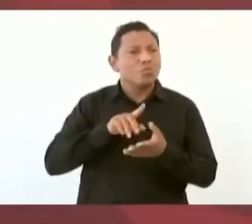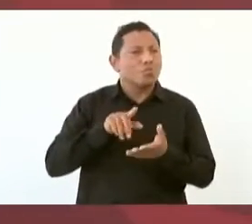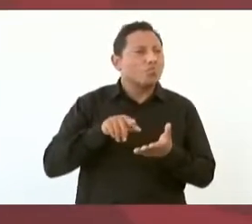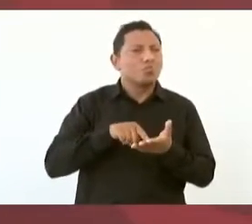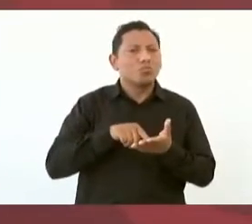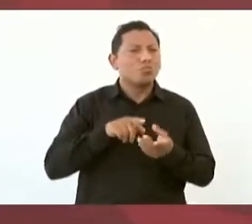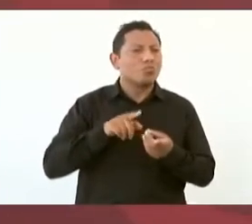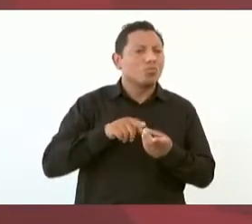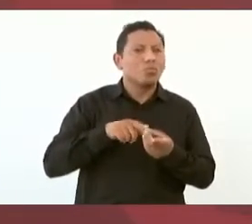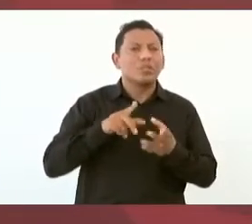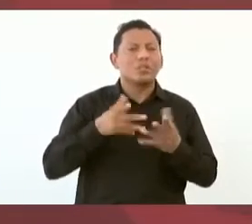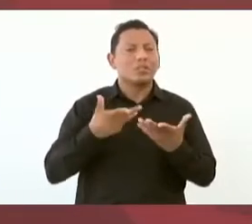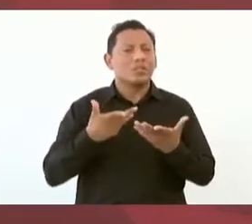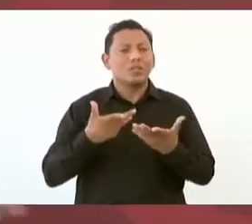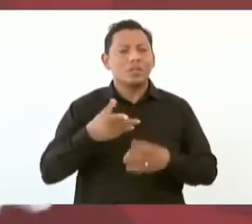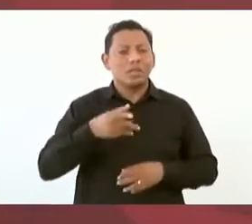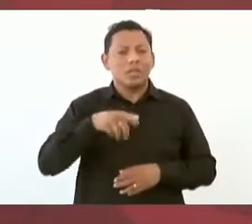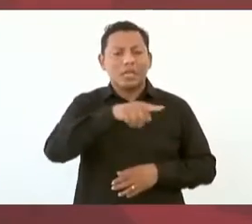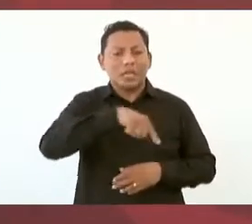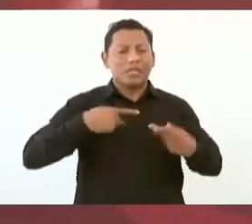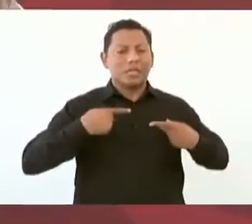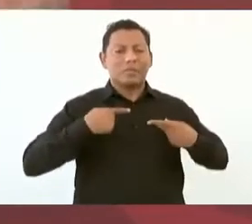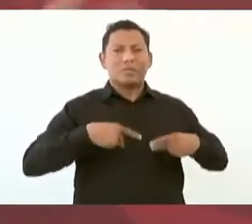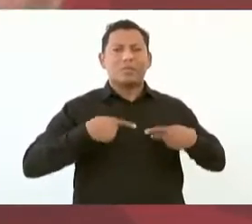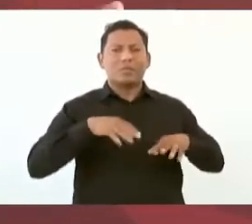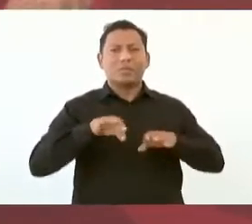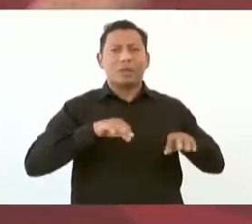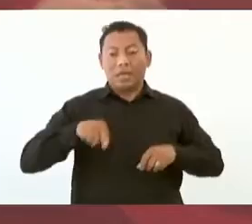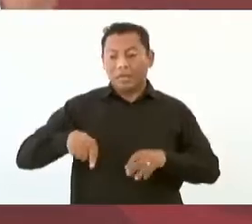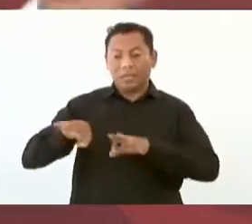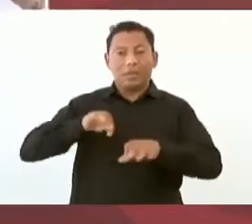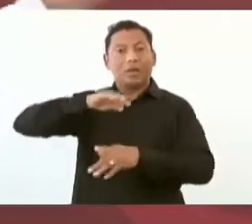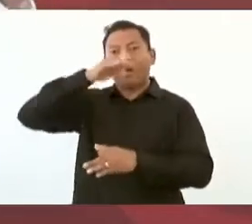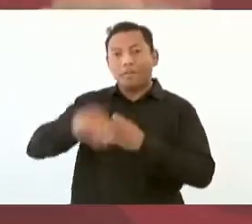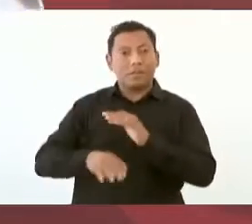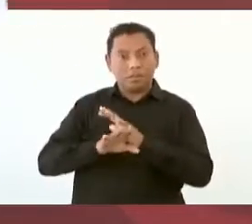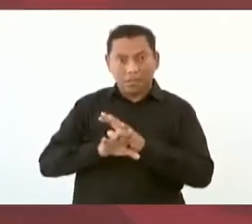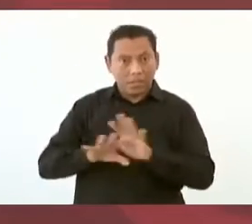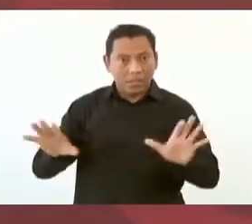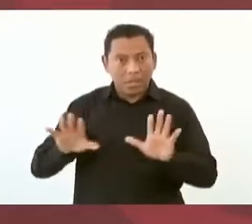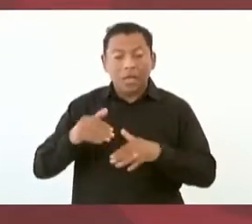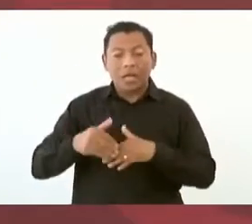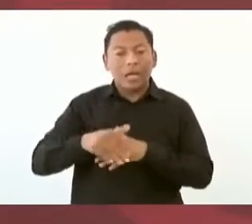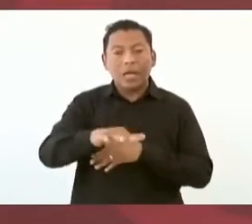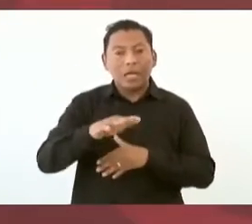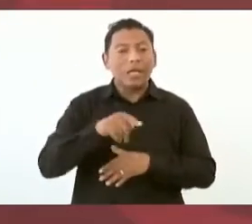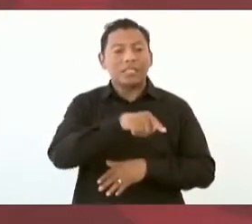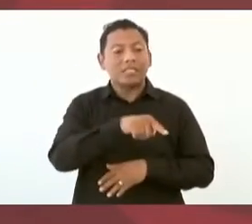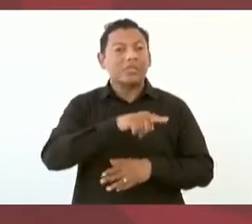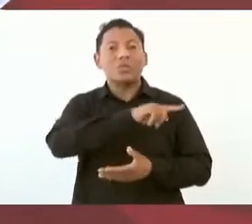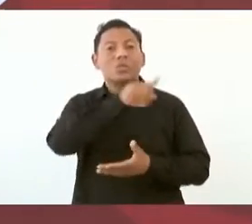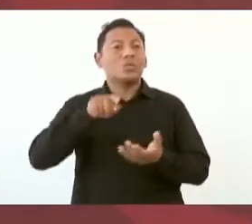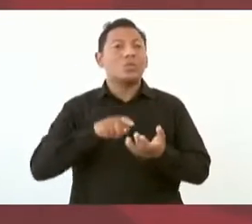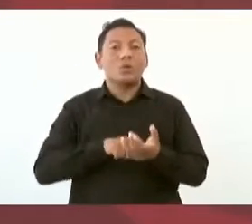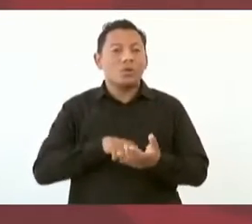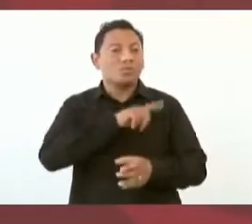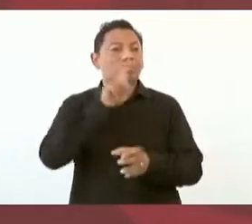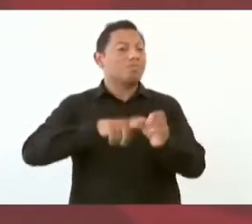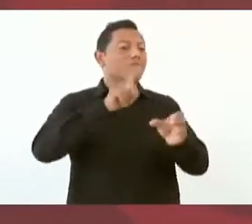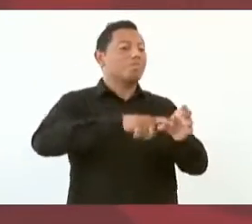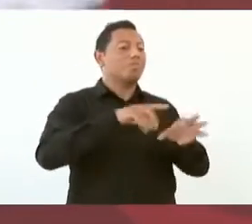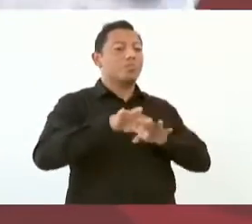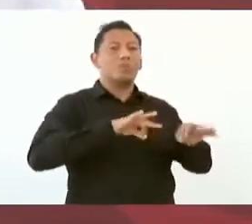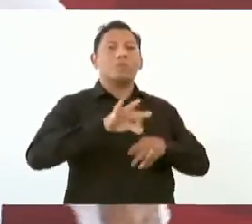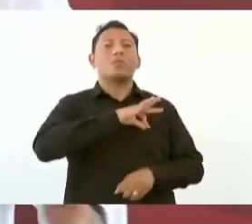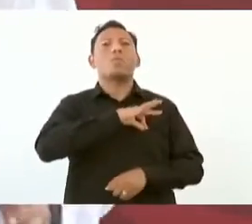buscando la forma de que terminando aquí ya tengan a dónde ir a trabajar.